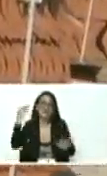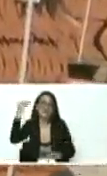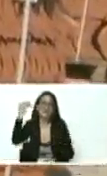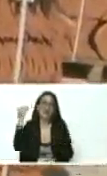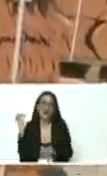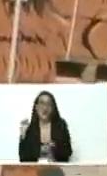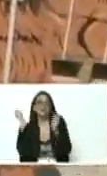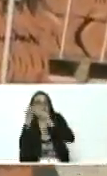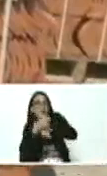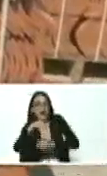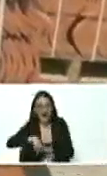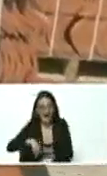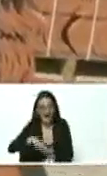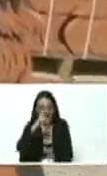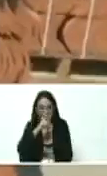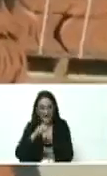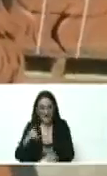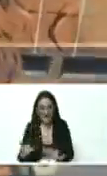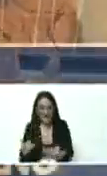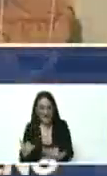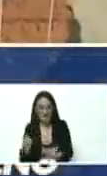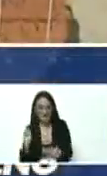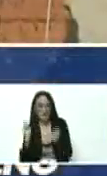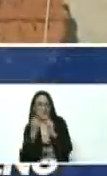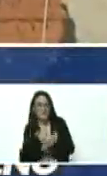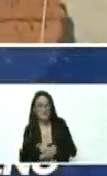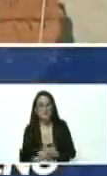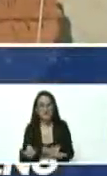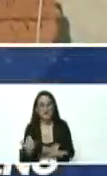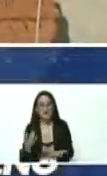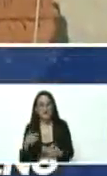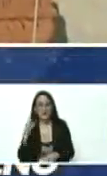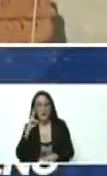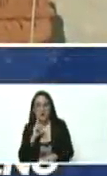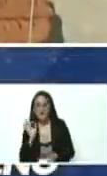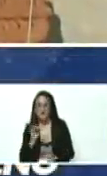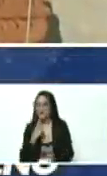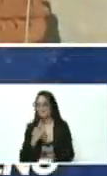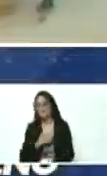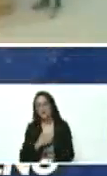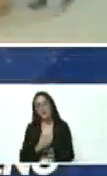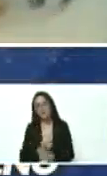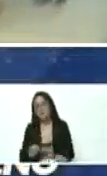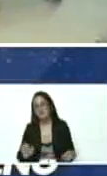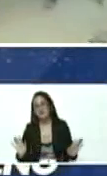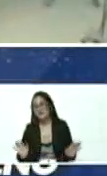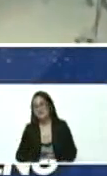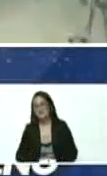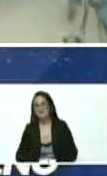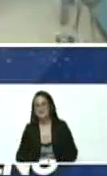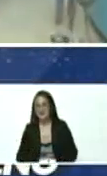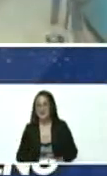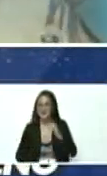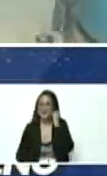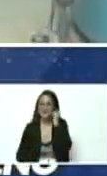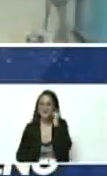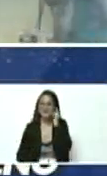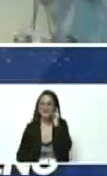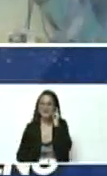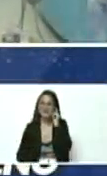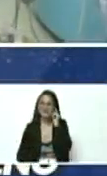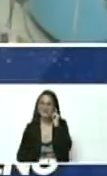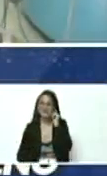época. Y el Libertador le hubiera tenido que decir, no puedo, no. El